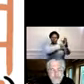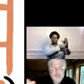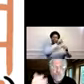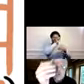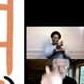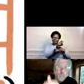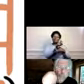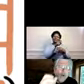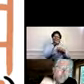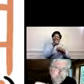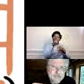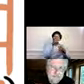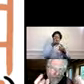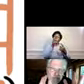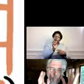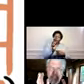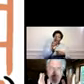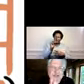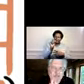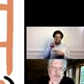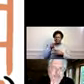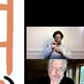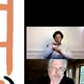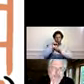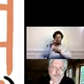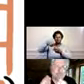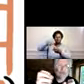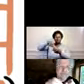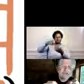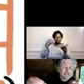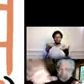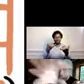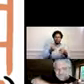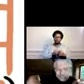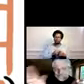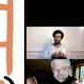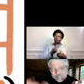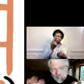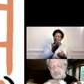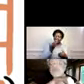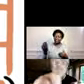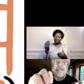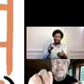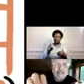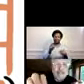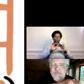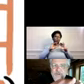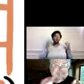relacionados a soporte directo. Y una cosa, una cosa que nuestra organización puede hacer.